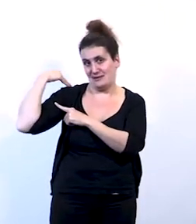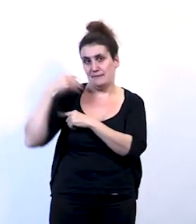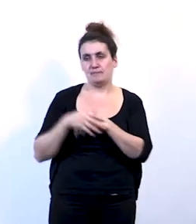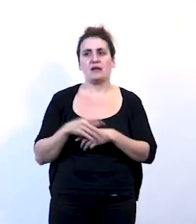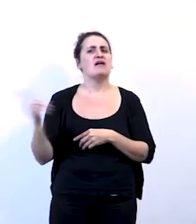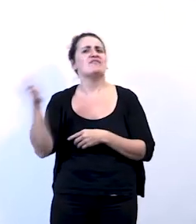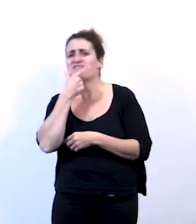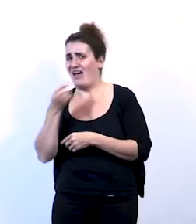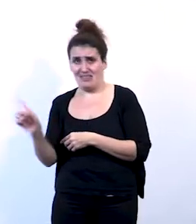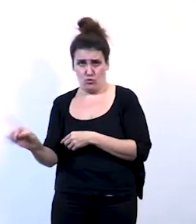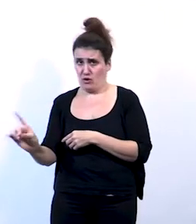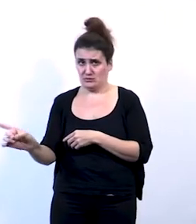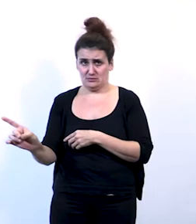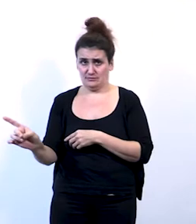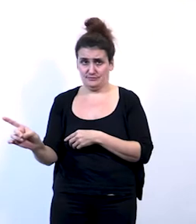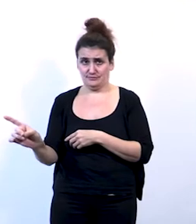fácil,